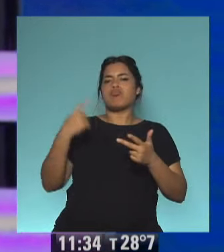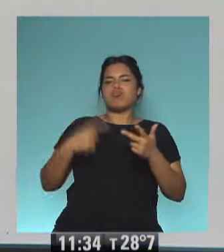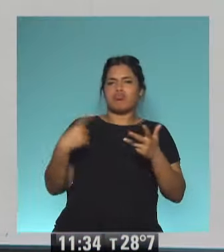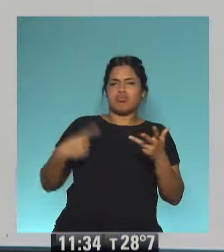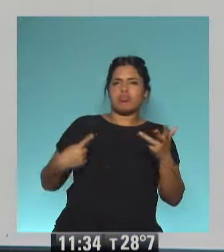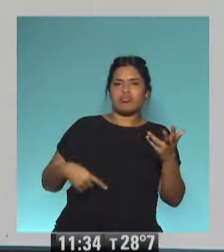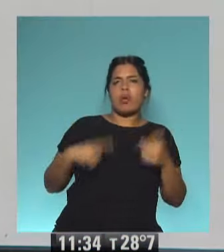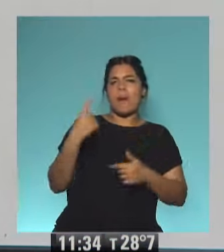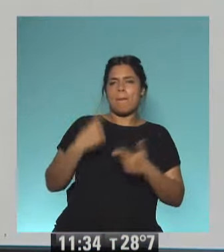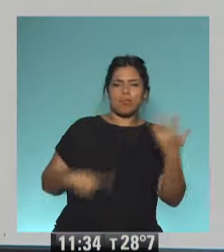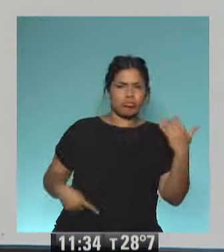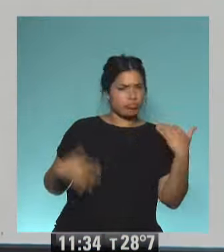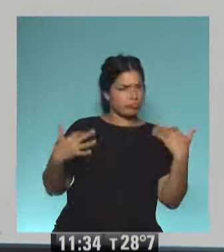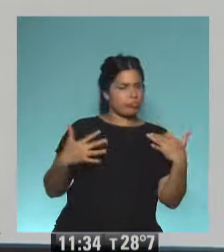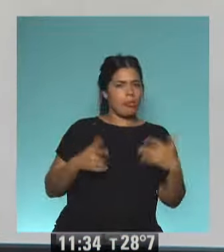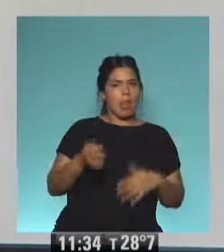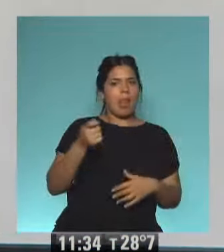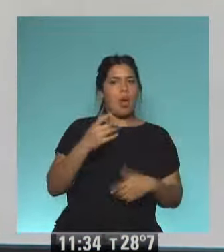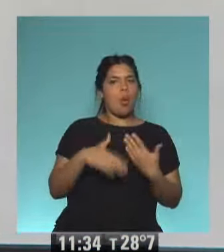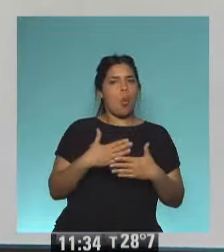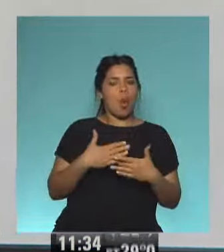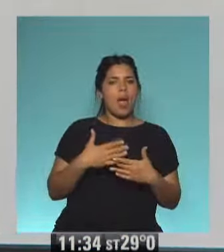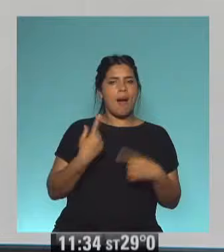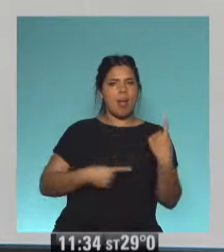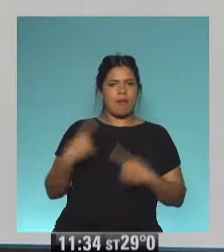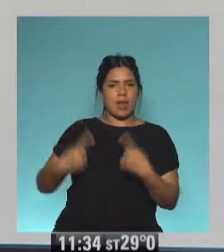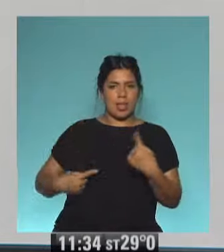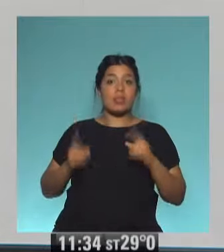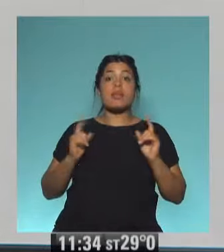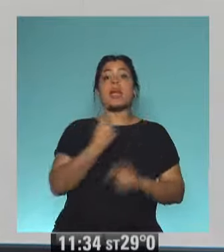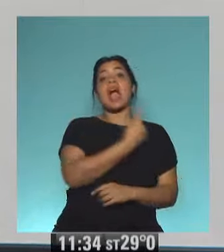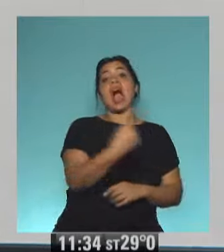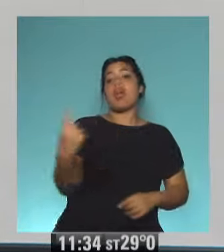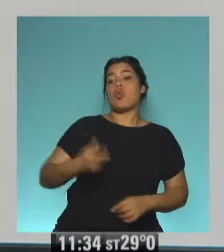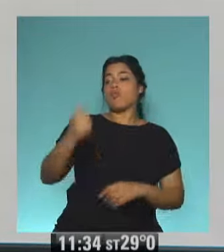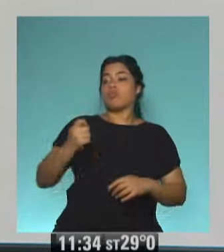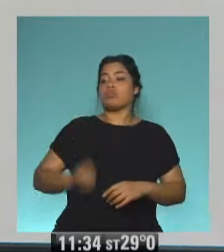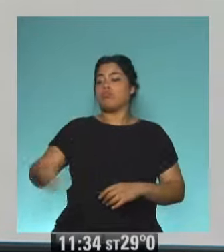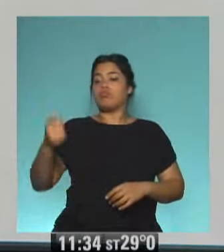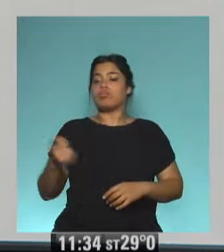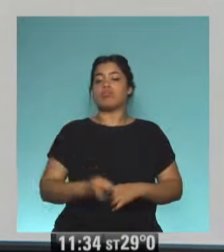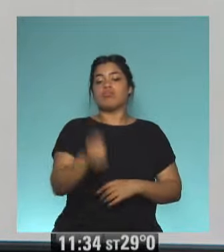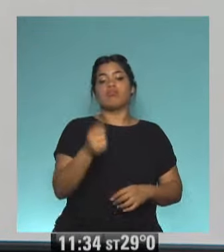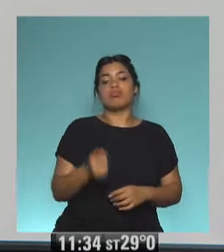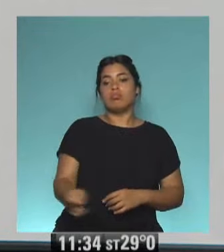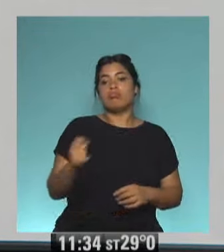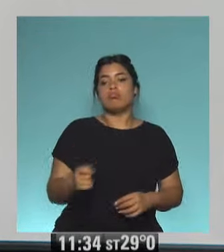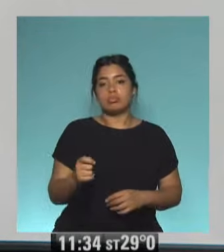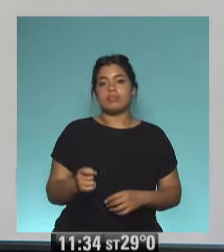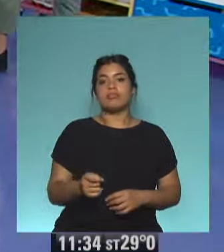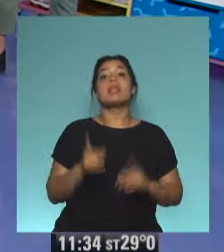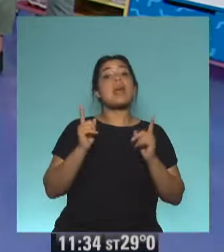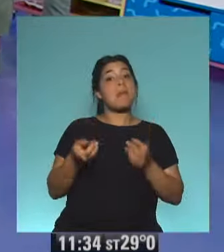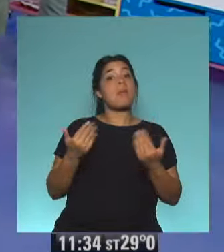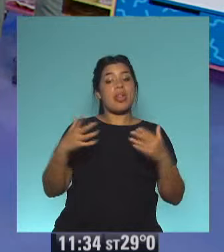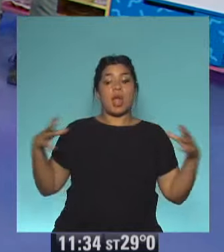14 provincias, etc. Se jugaba en forma individual por el mero placer de la seguidilla, o en grupo con tanteo